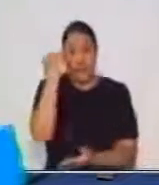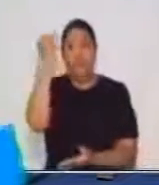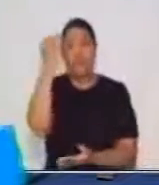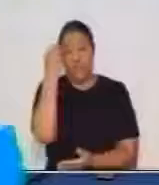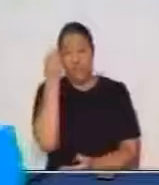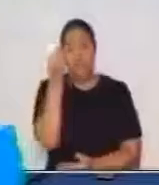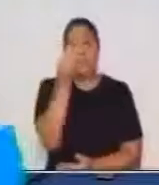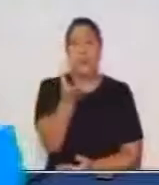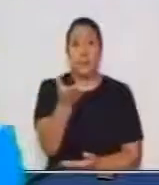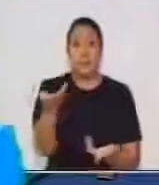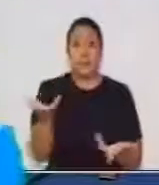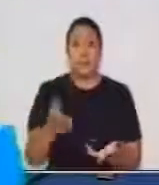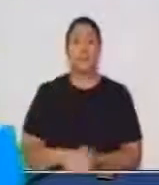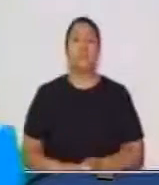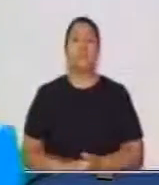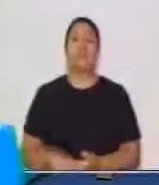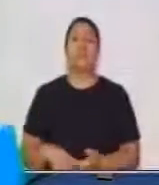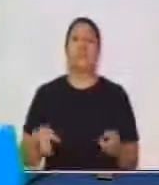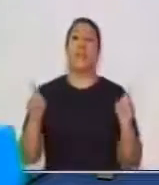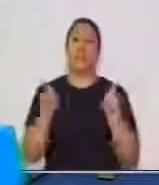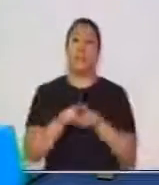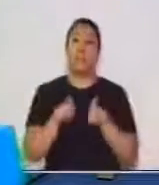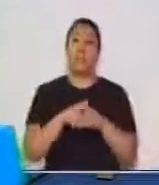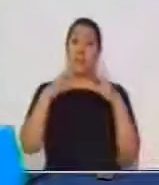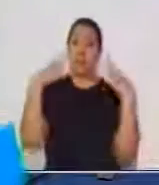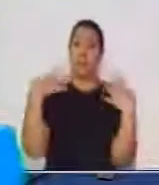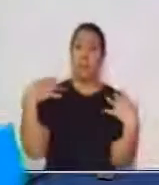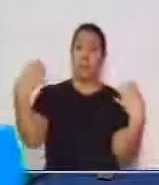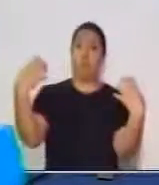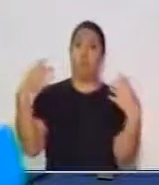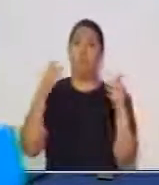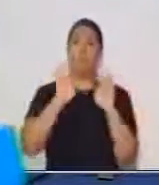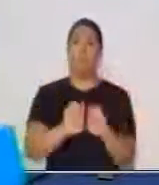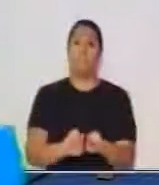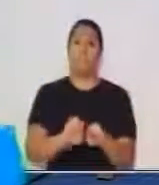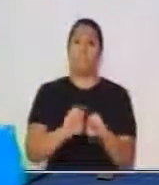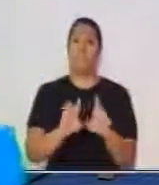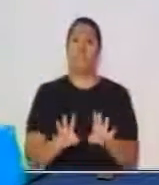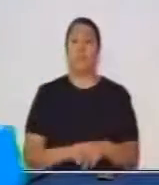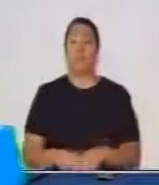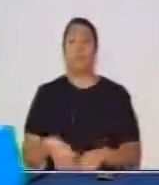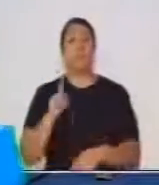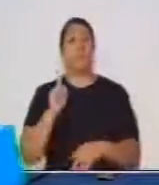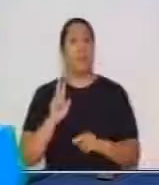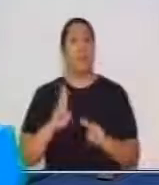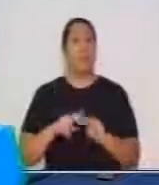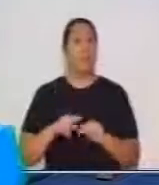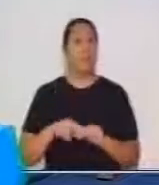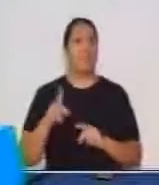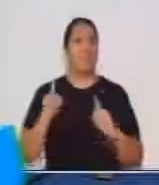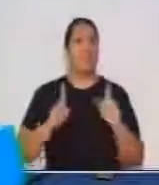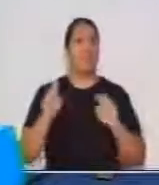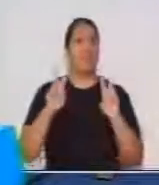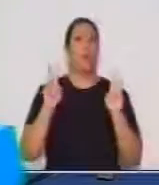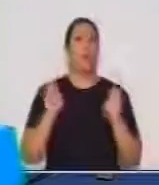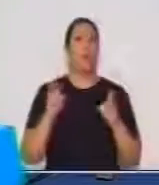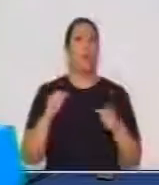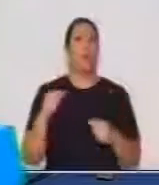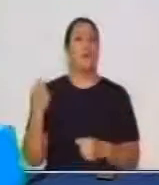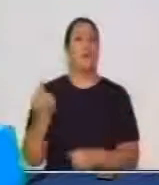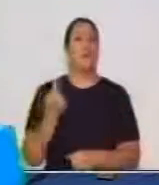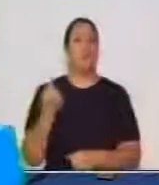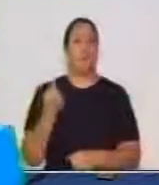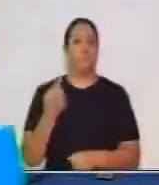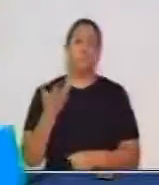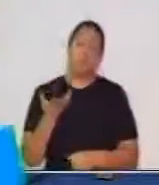También que se cuenta con un público o una audiencia, esto es dependiendo de qué tema se va a tratar. Si hablamos